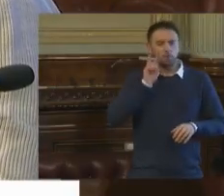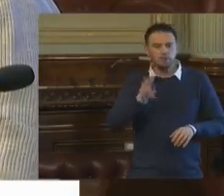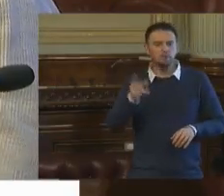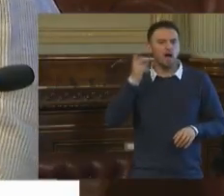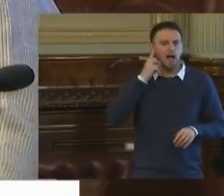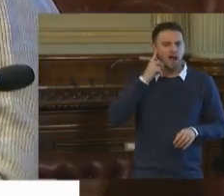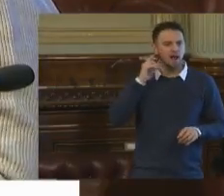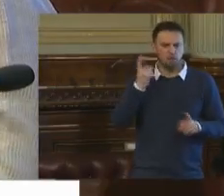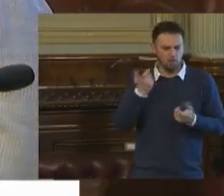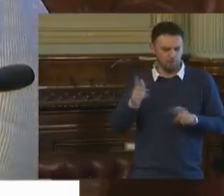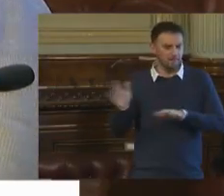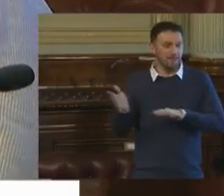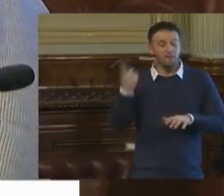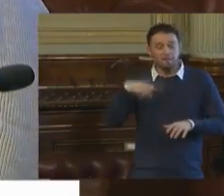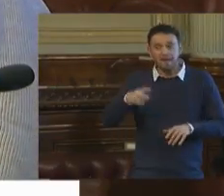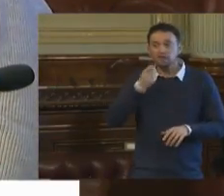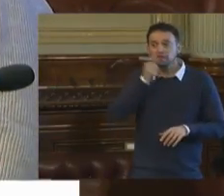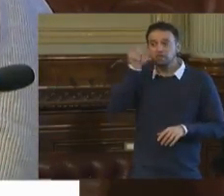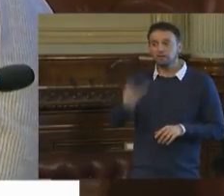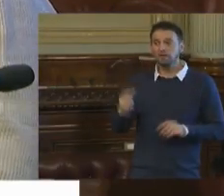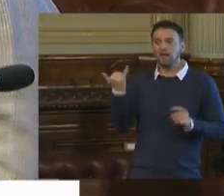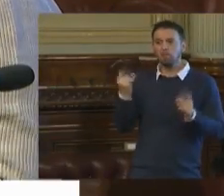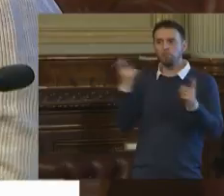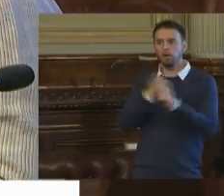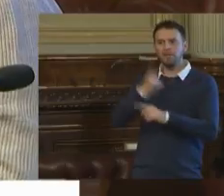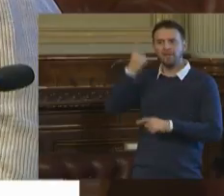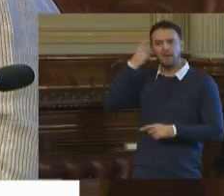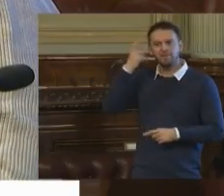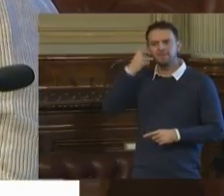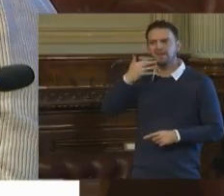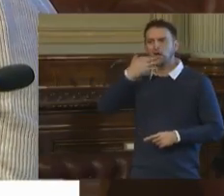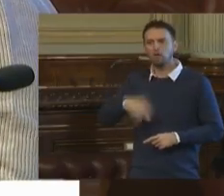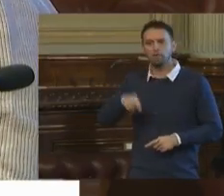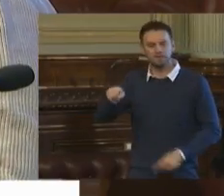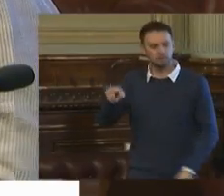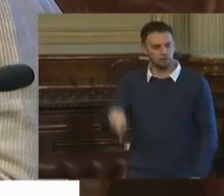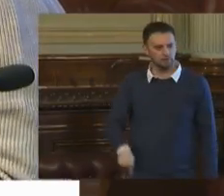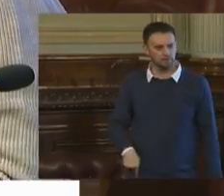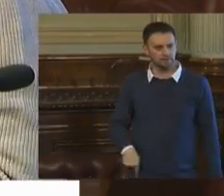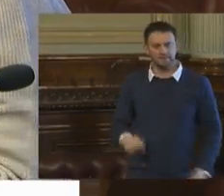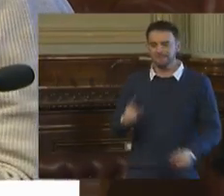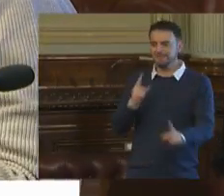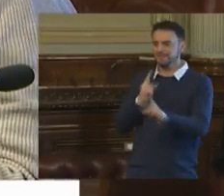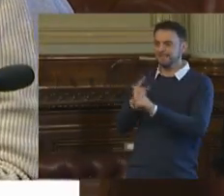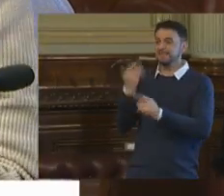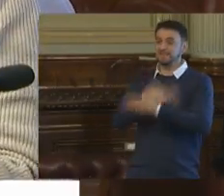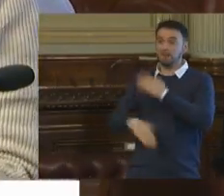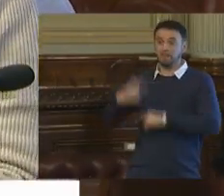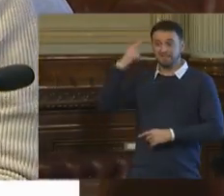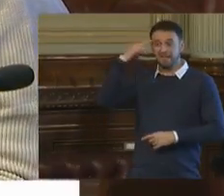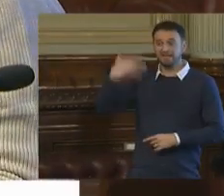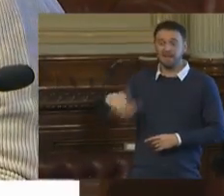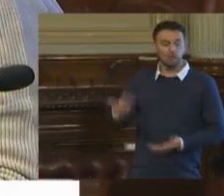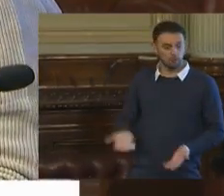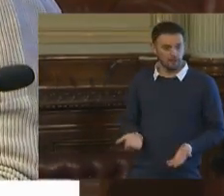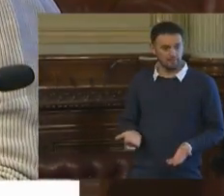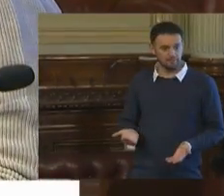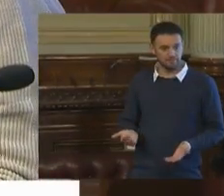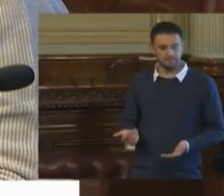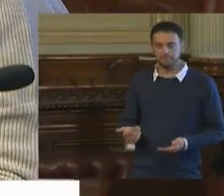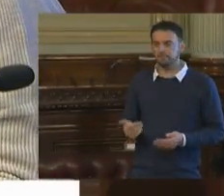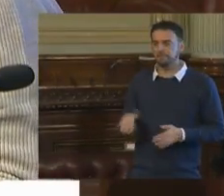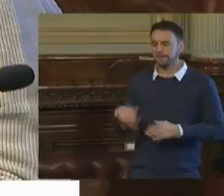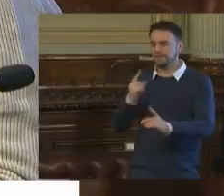o auditivas fuera más sencillo en un punto de manejar pero dice bueno una persona con discapacidad intelectual uno frente